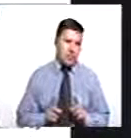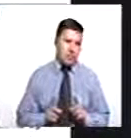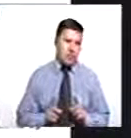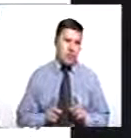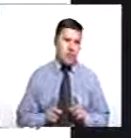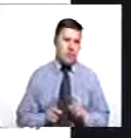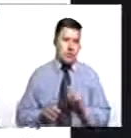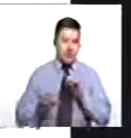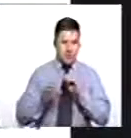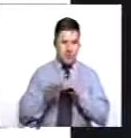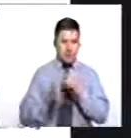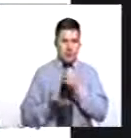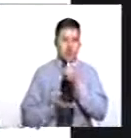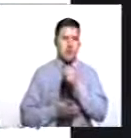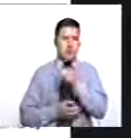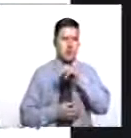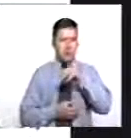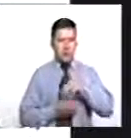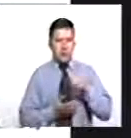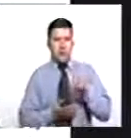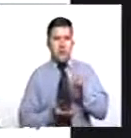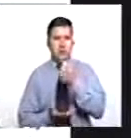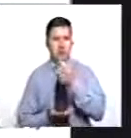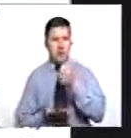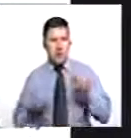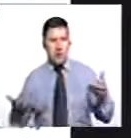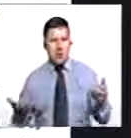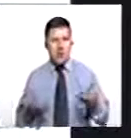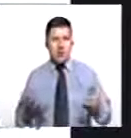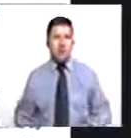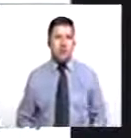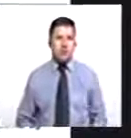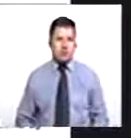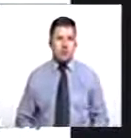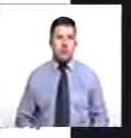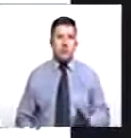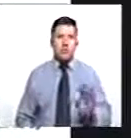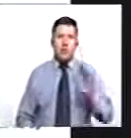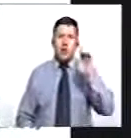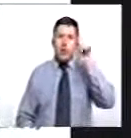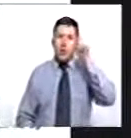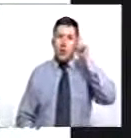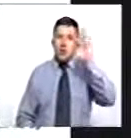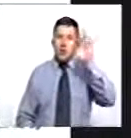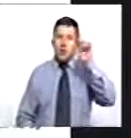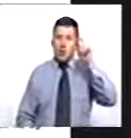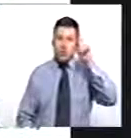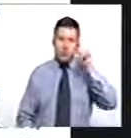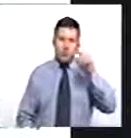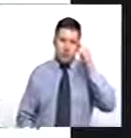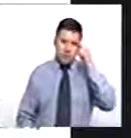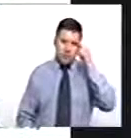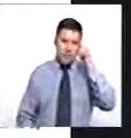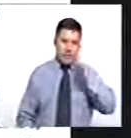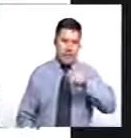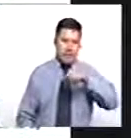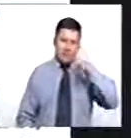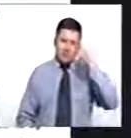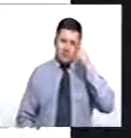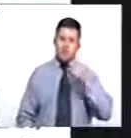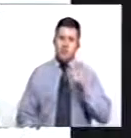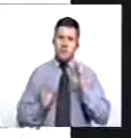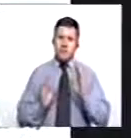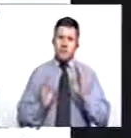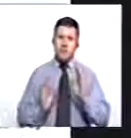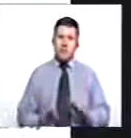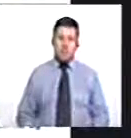el fondo de las intervenidas tiene unos recursos que puede ayudar, pero es el gobierno en este momento el que tiene que